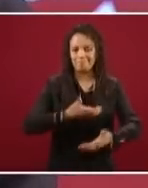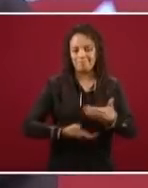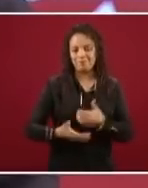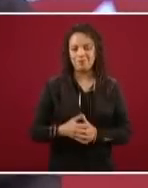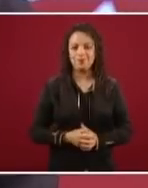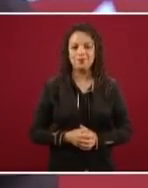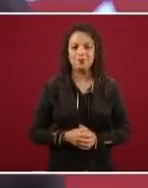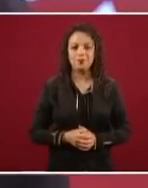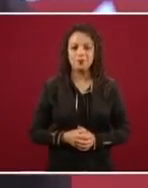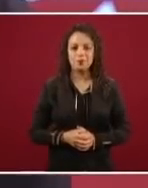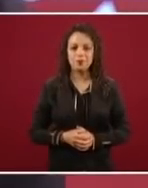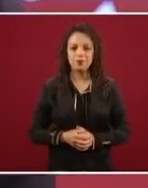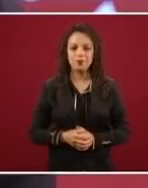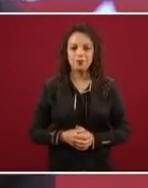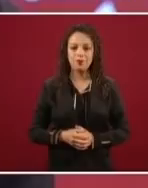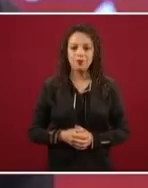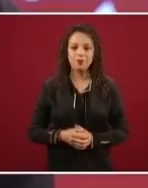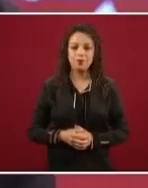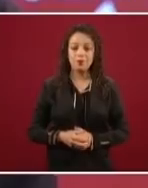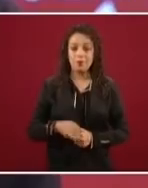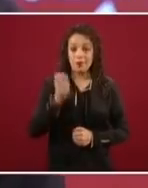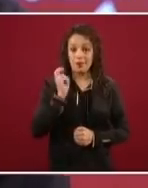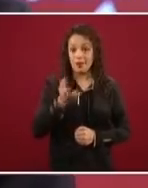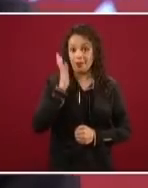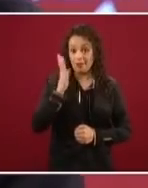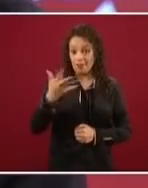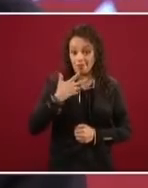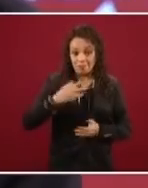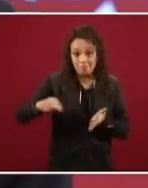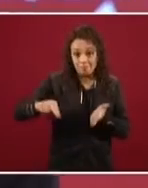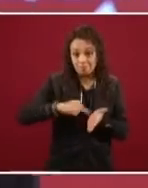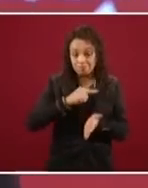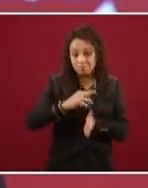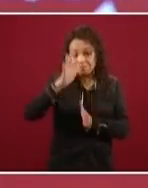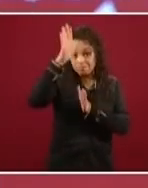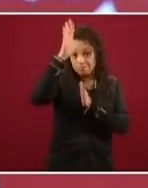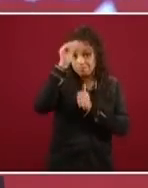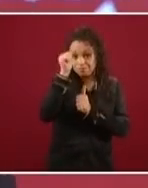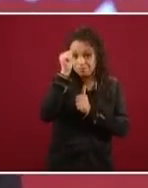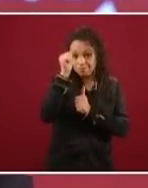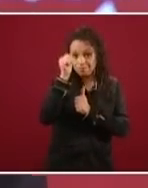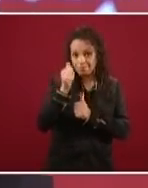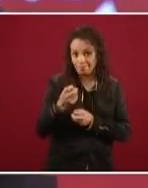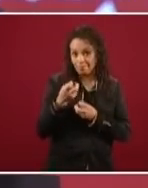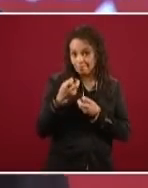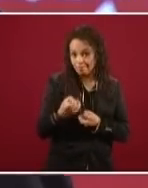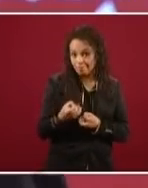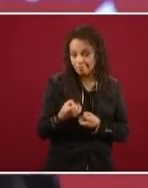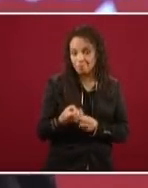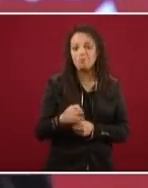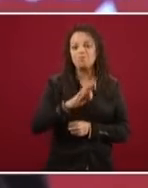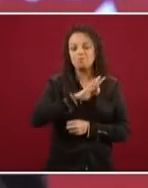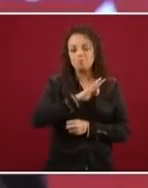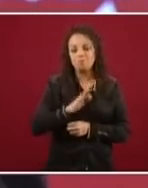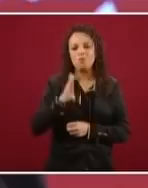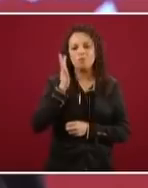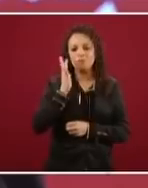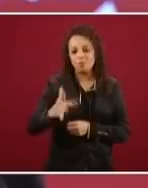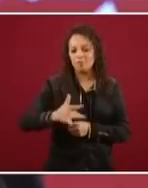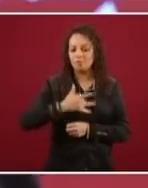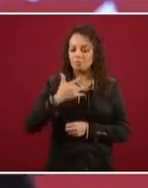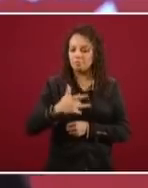al lograrse este acuerdo y esto pues da a certidumbre